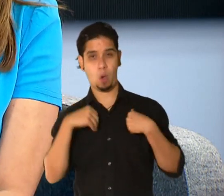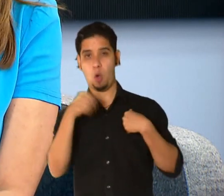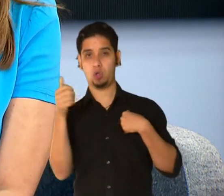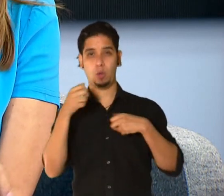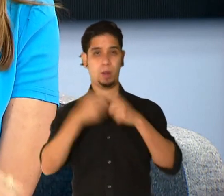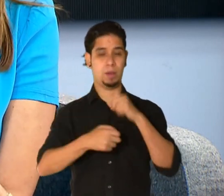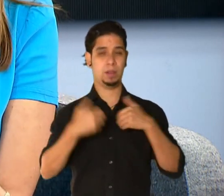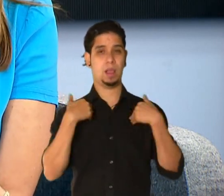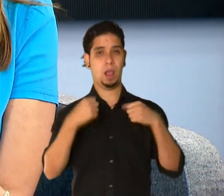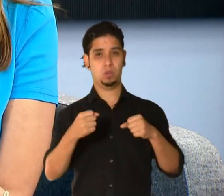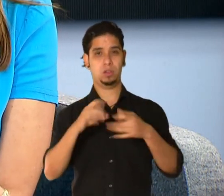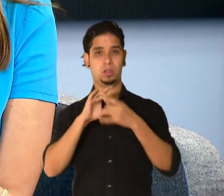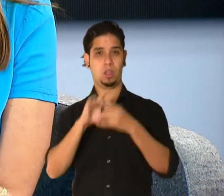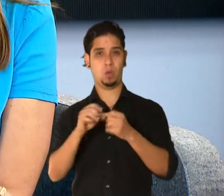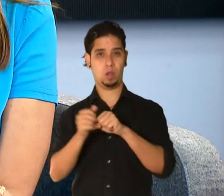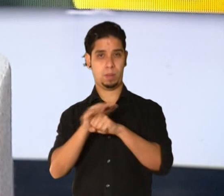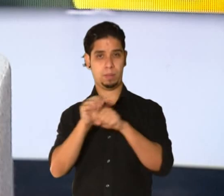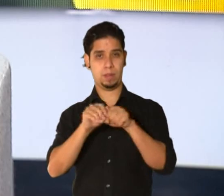raíz de la pandemia.